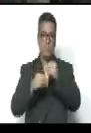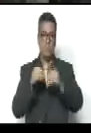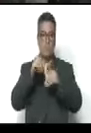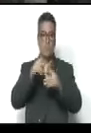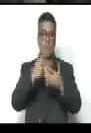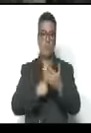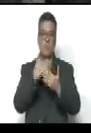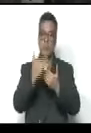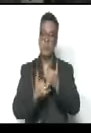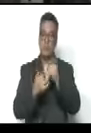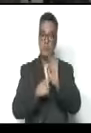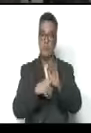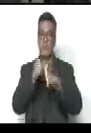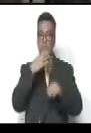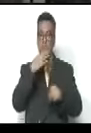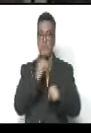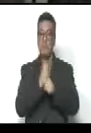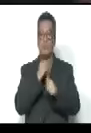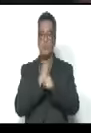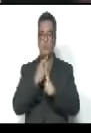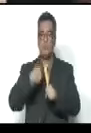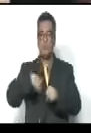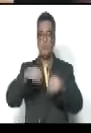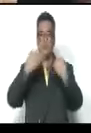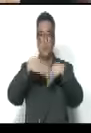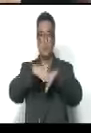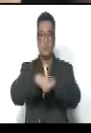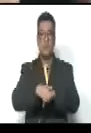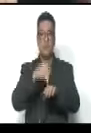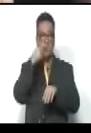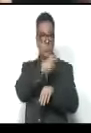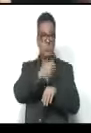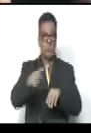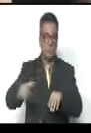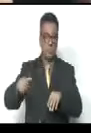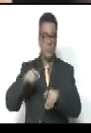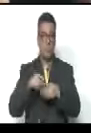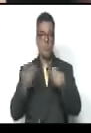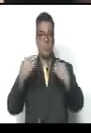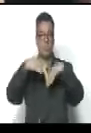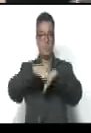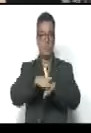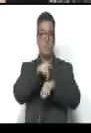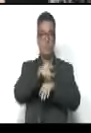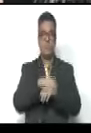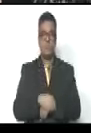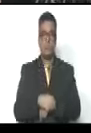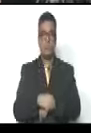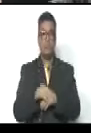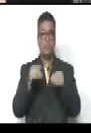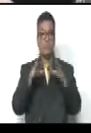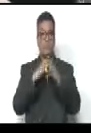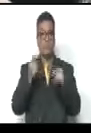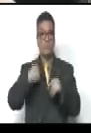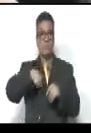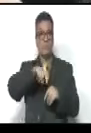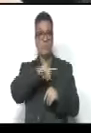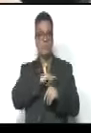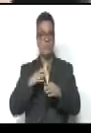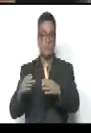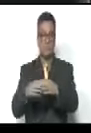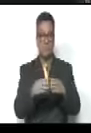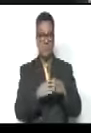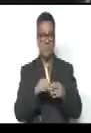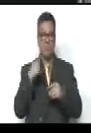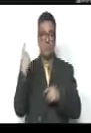este proyecto extraordinario para la integración de los pueblos, para la integración de toda nuestra región.